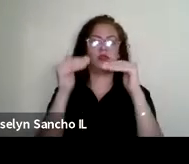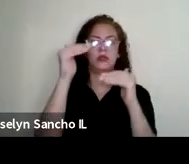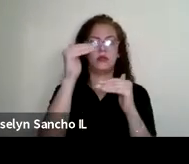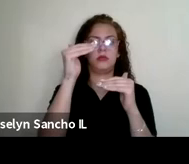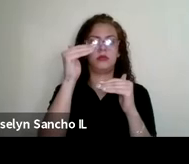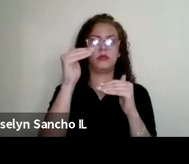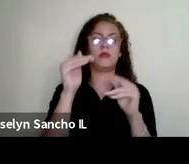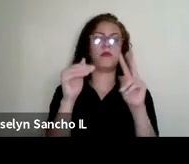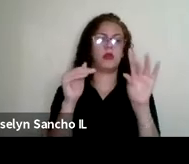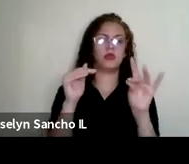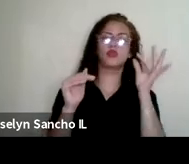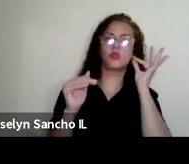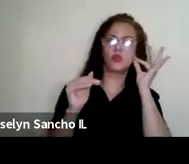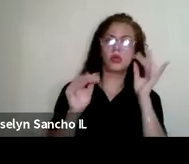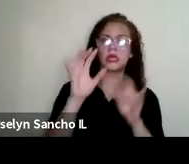28% mujeres frente a